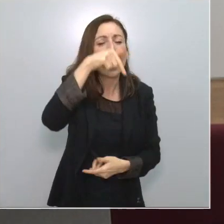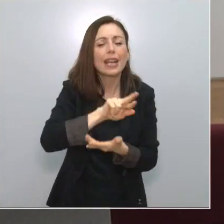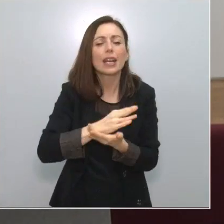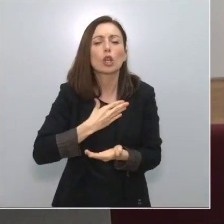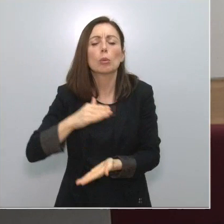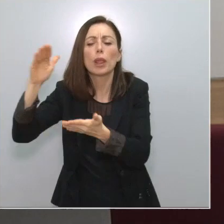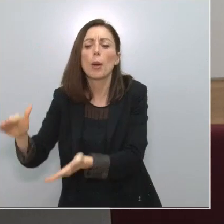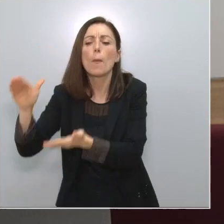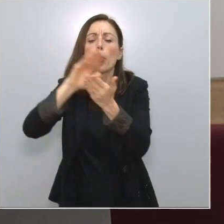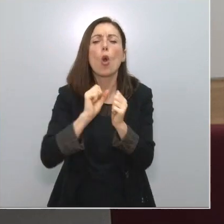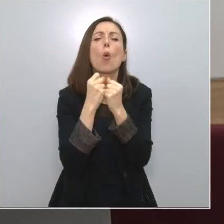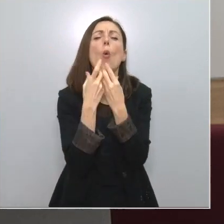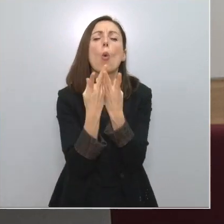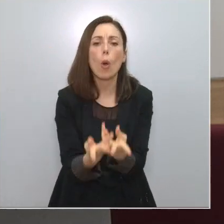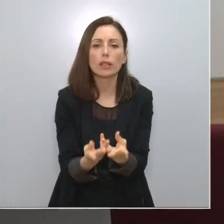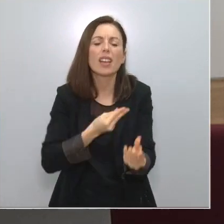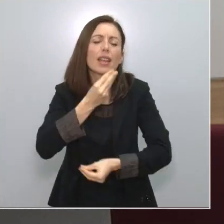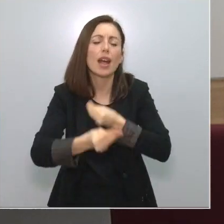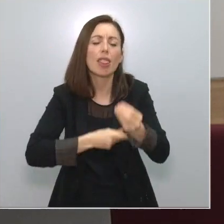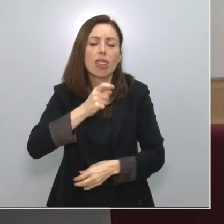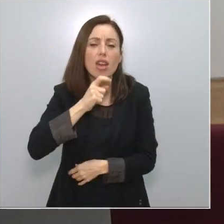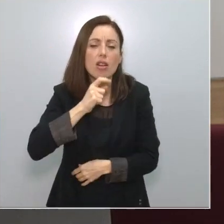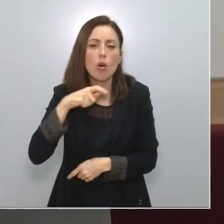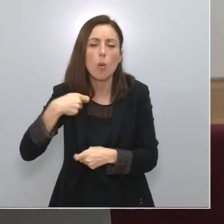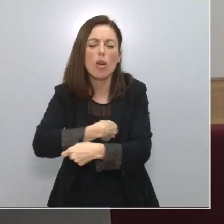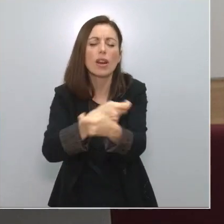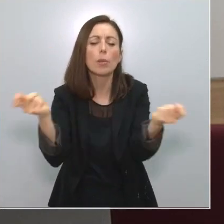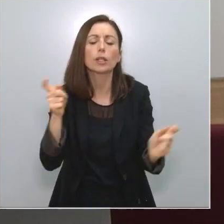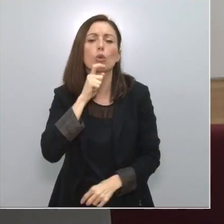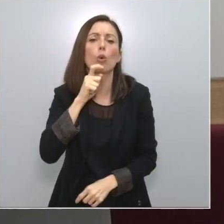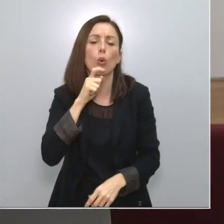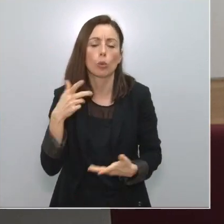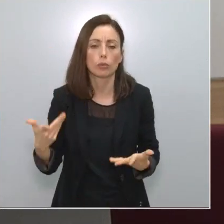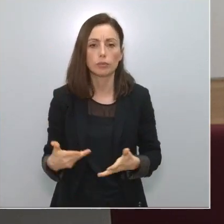región de Murcia y cómo se van a hacer ese reparto.